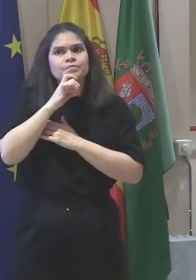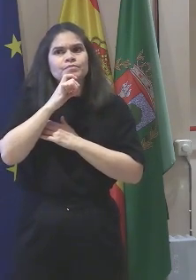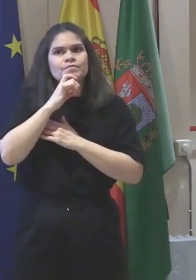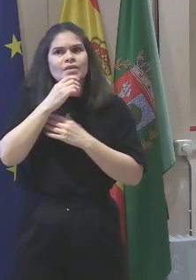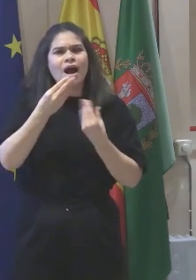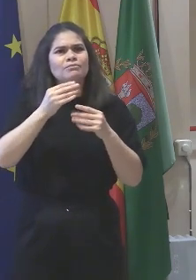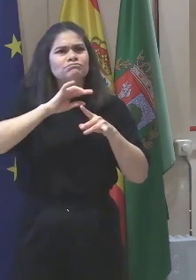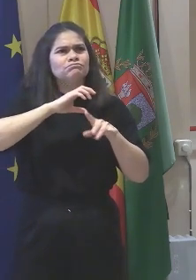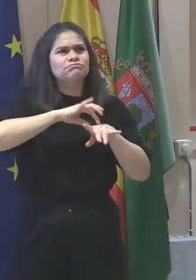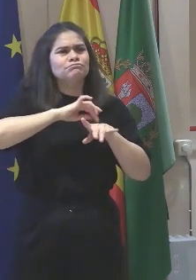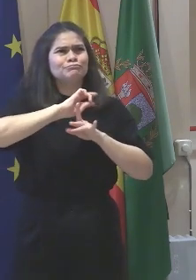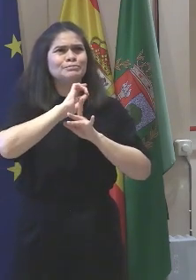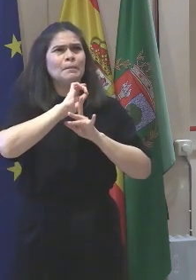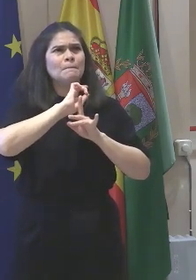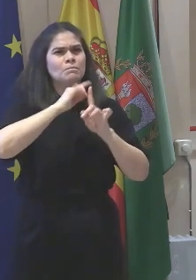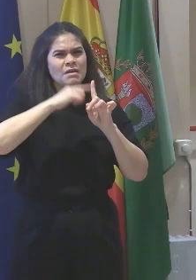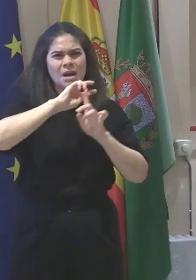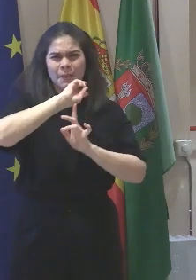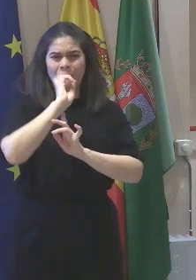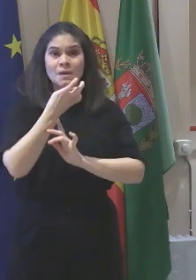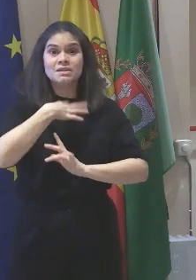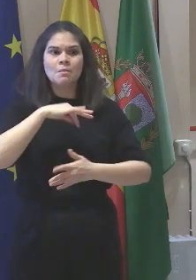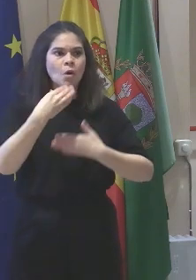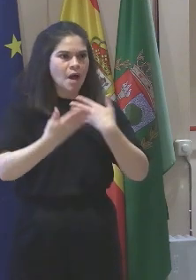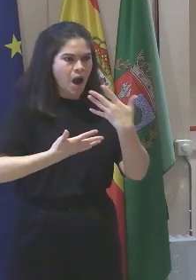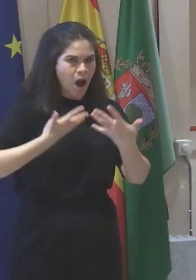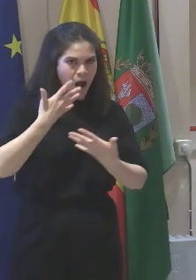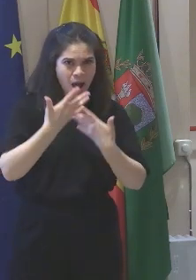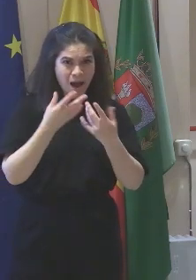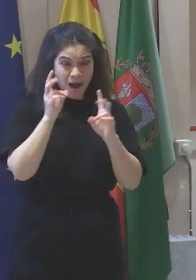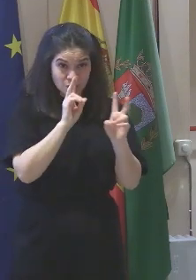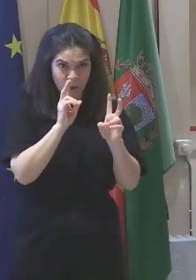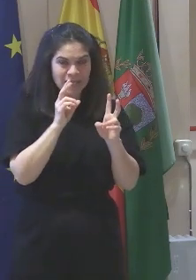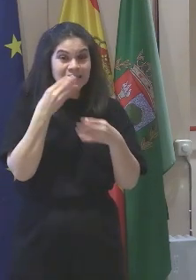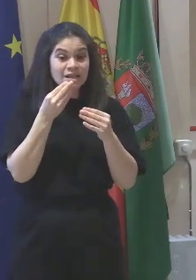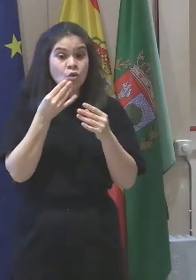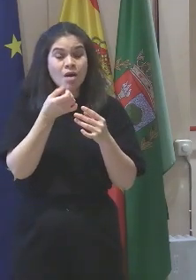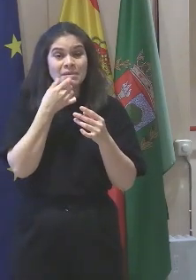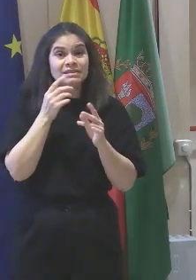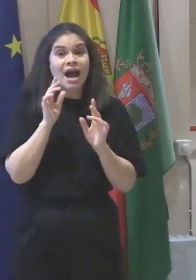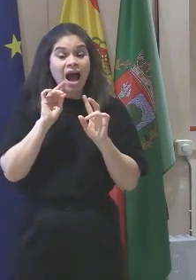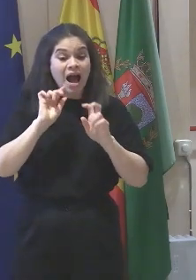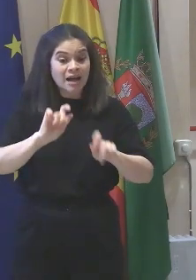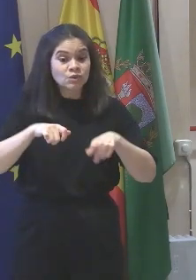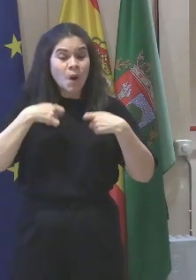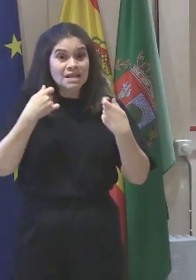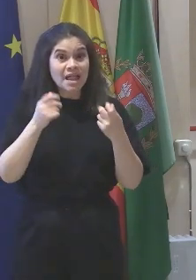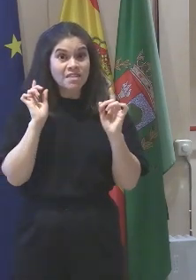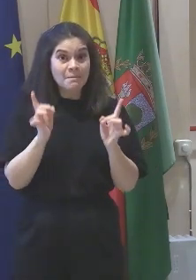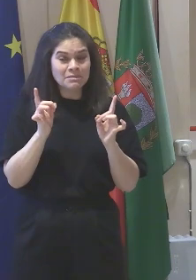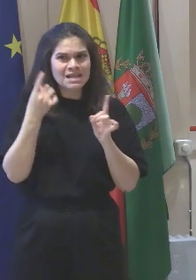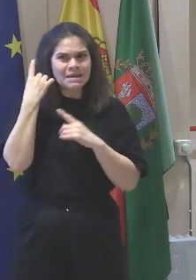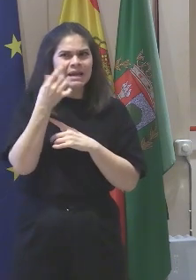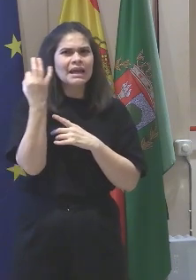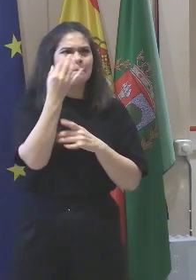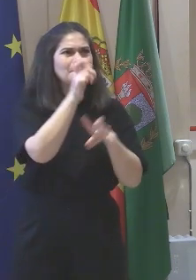múltiples niveles. Lo que se está intentando es hacer una medicina personalizada de prevención, de poder saber qué personas van a responder a